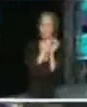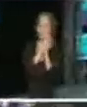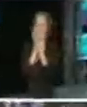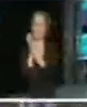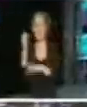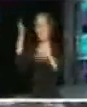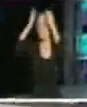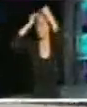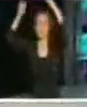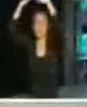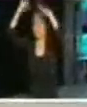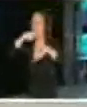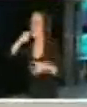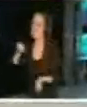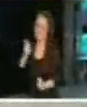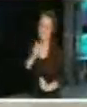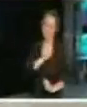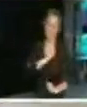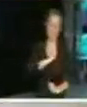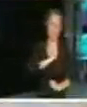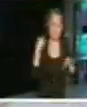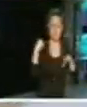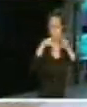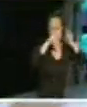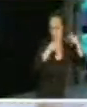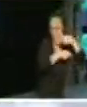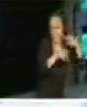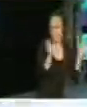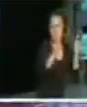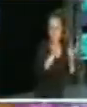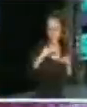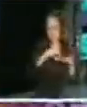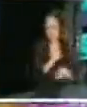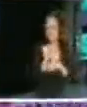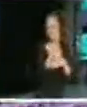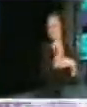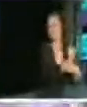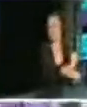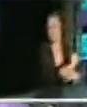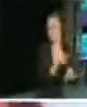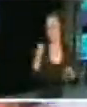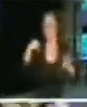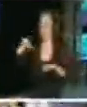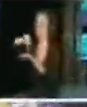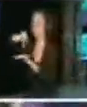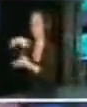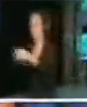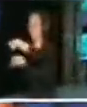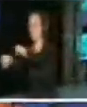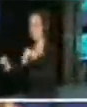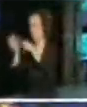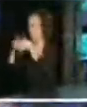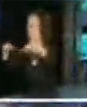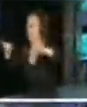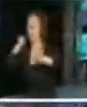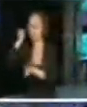Soñamos con facilidades que al pequeño comerciante se la vale. Sin ayudas pagamos y trazados, pero que siempre ayudan a sus mismas amistades